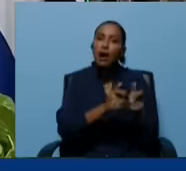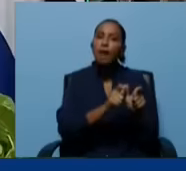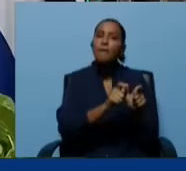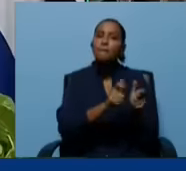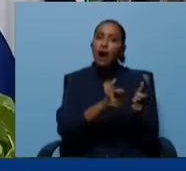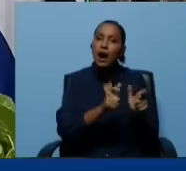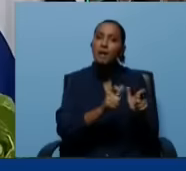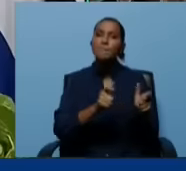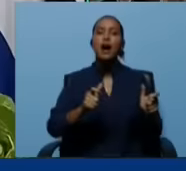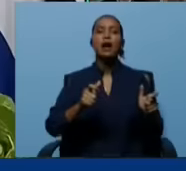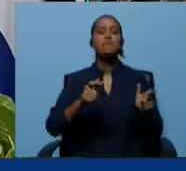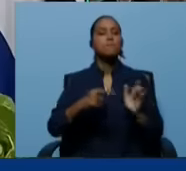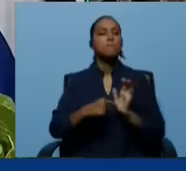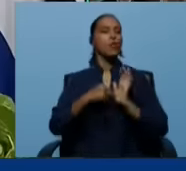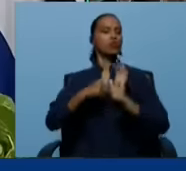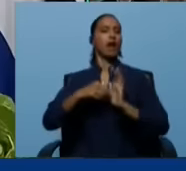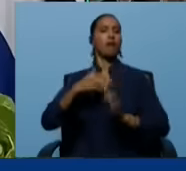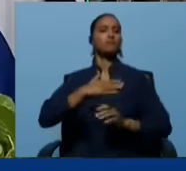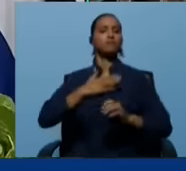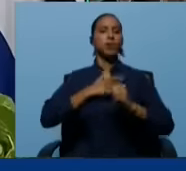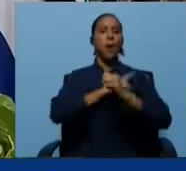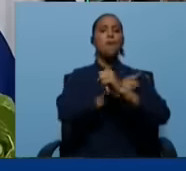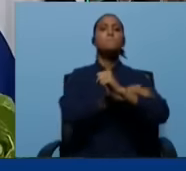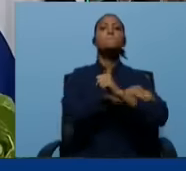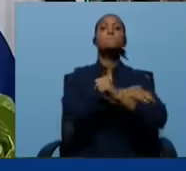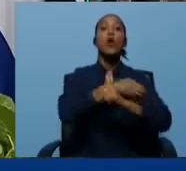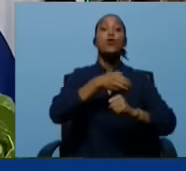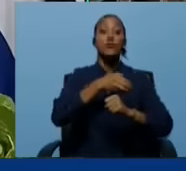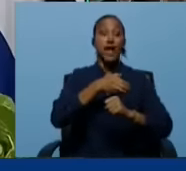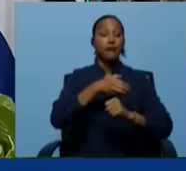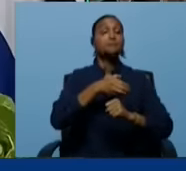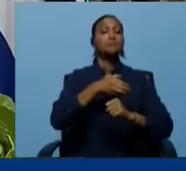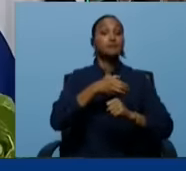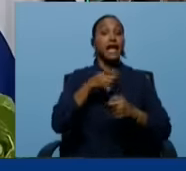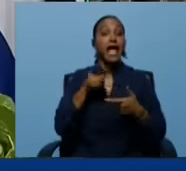Desde los orígenes de la humanidad,